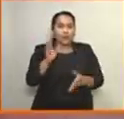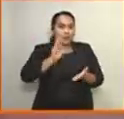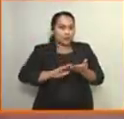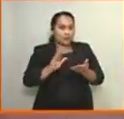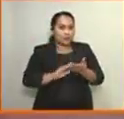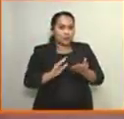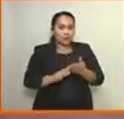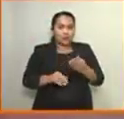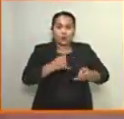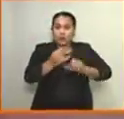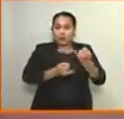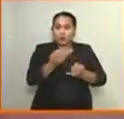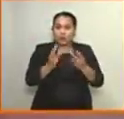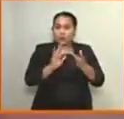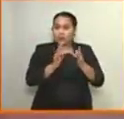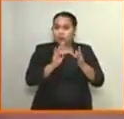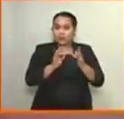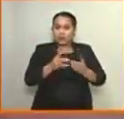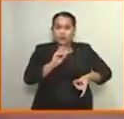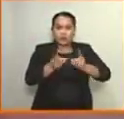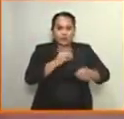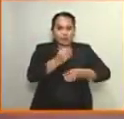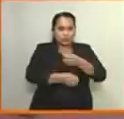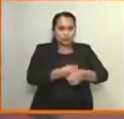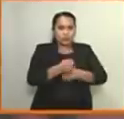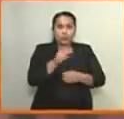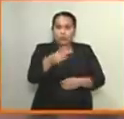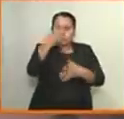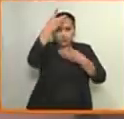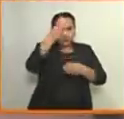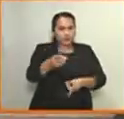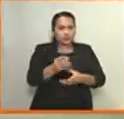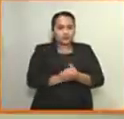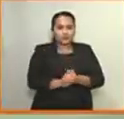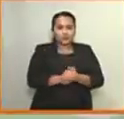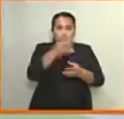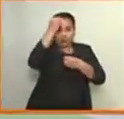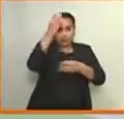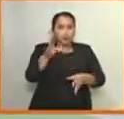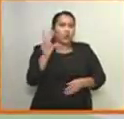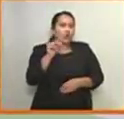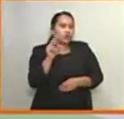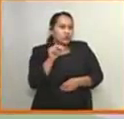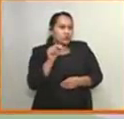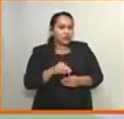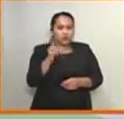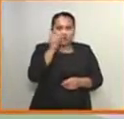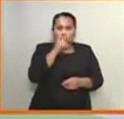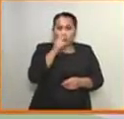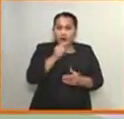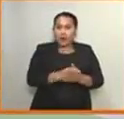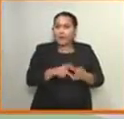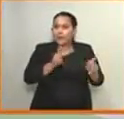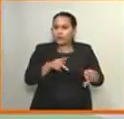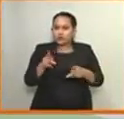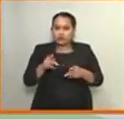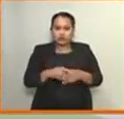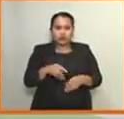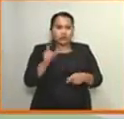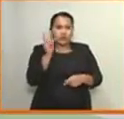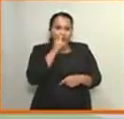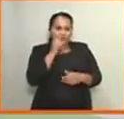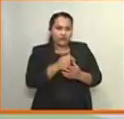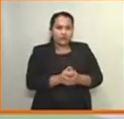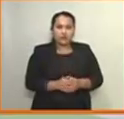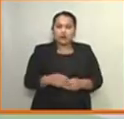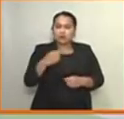de Apostemos. Apostemos, vos decidí. Y te comento, jugadores, que no te dejes engañar de personas maliciosas porque nuestros sorteos son al azar y completamente